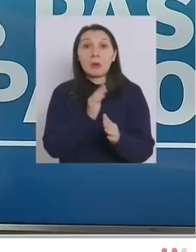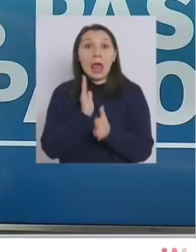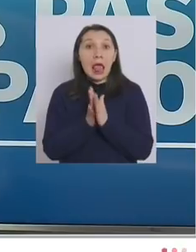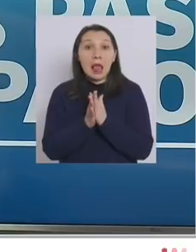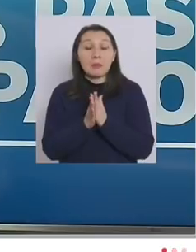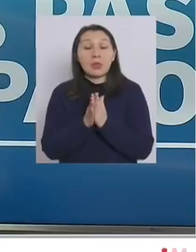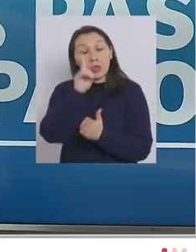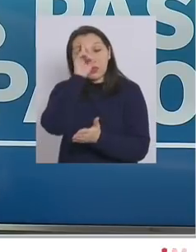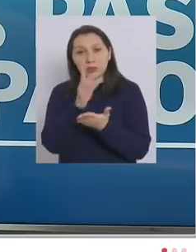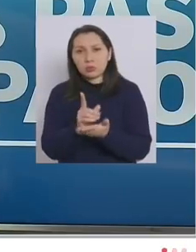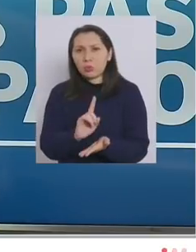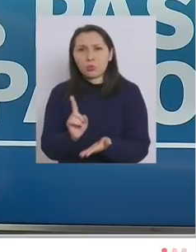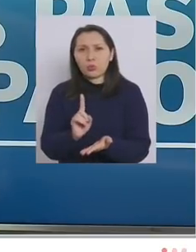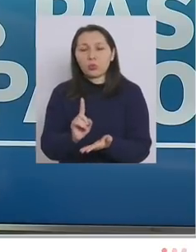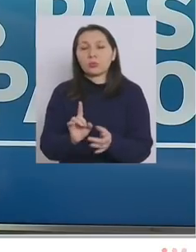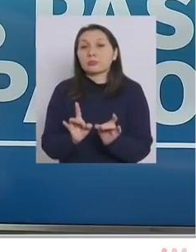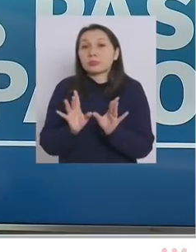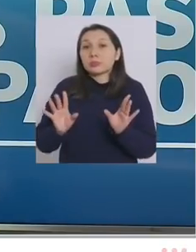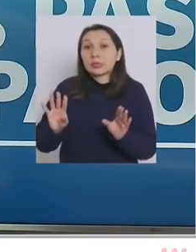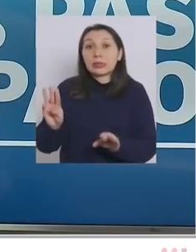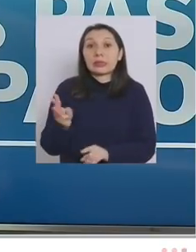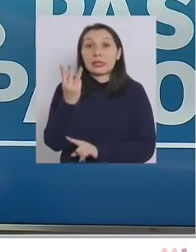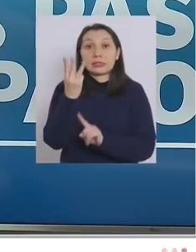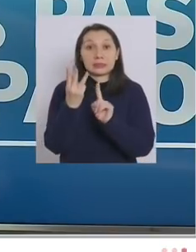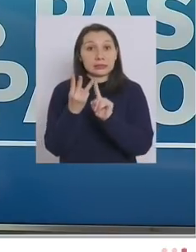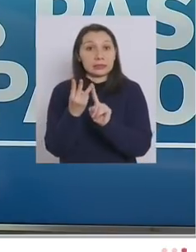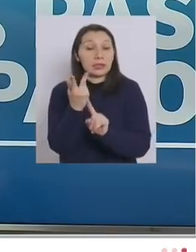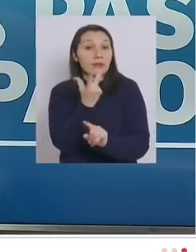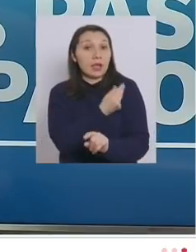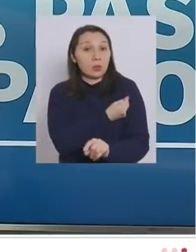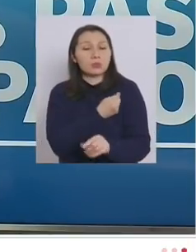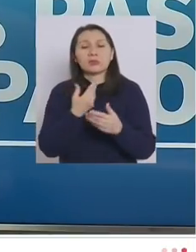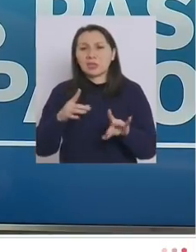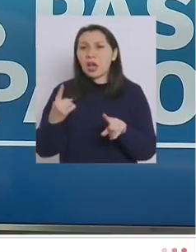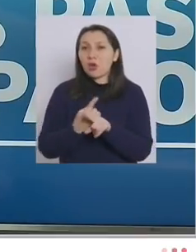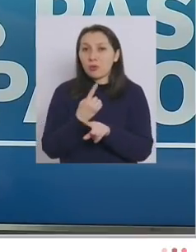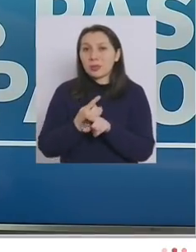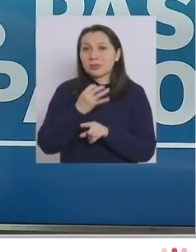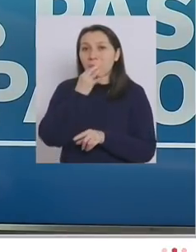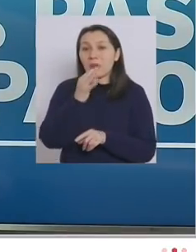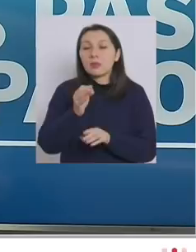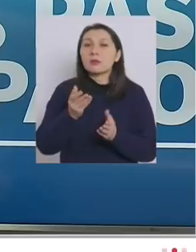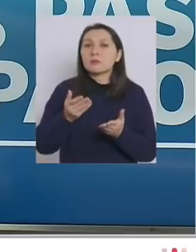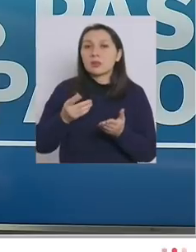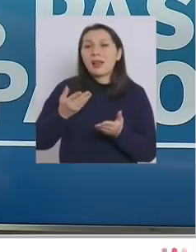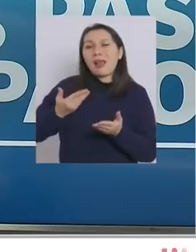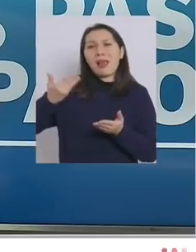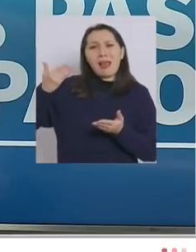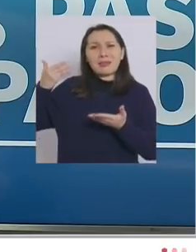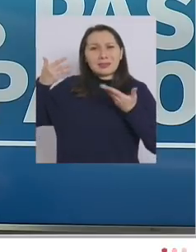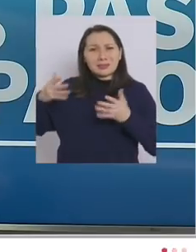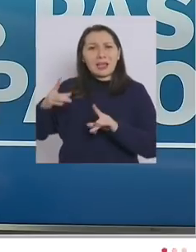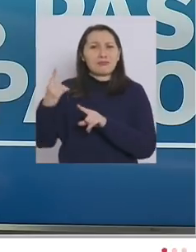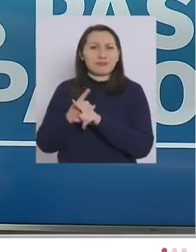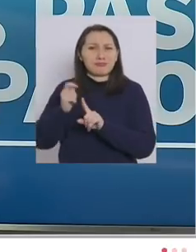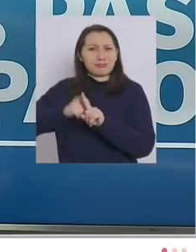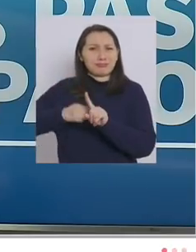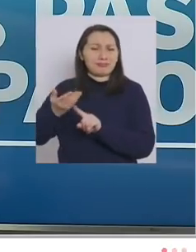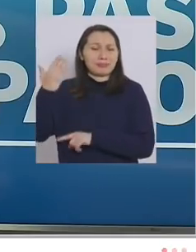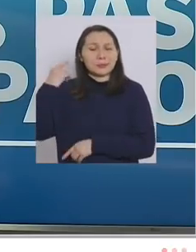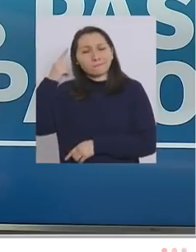eventual decisión. La decisión de una tercera dosis, como bien saben y lo hemos hablado varias veces, es algo que se viene conversando hace